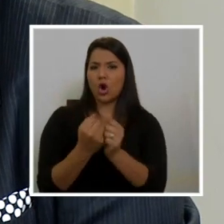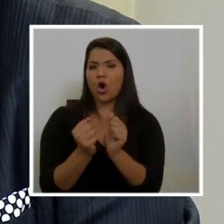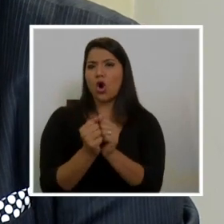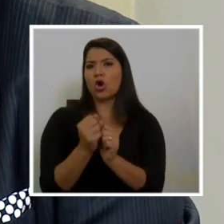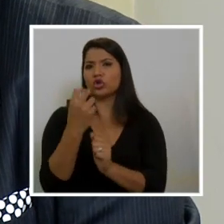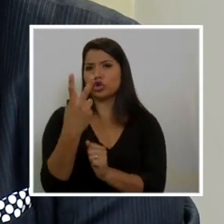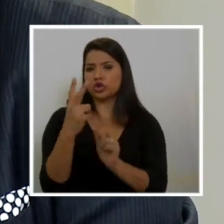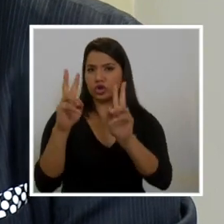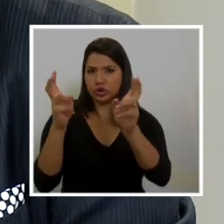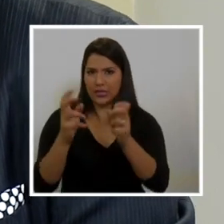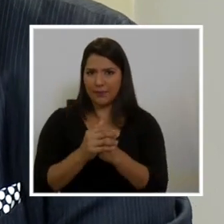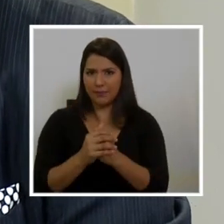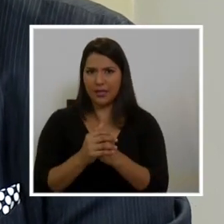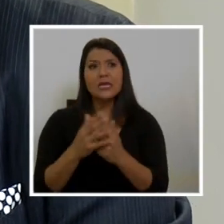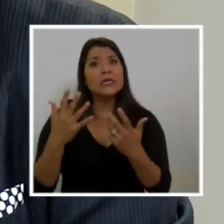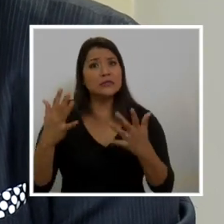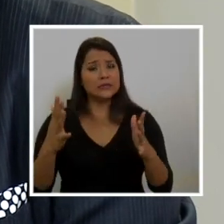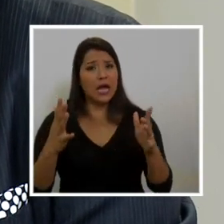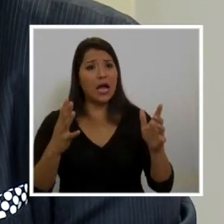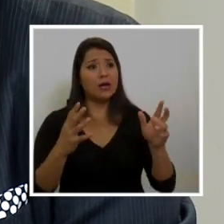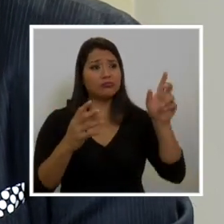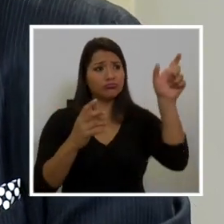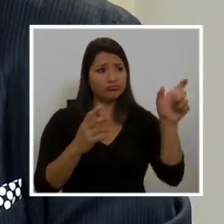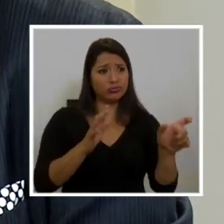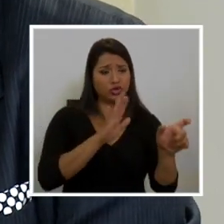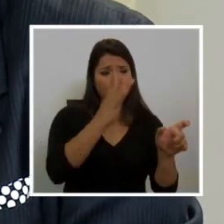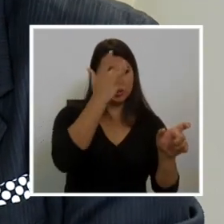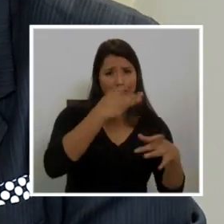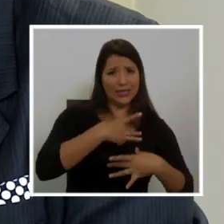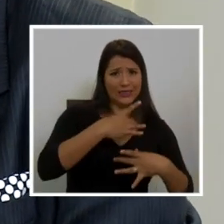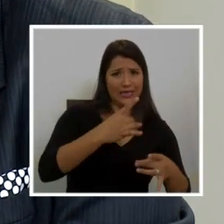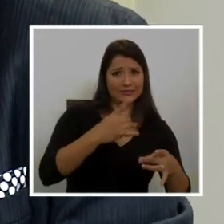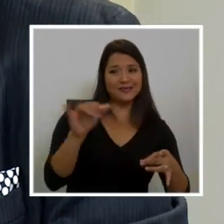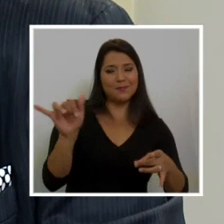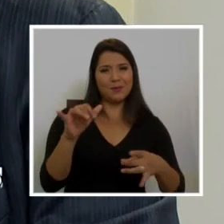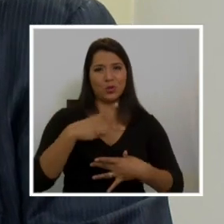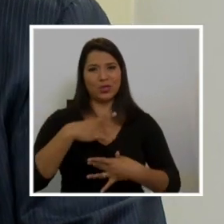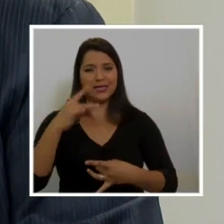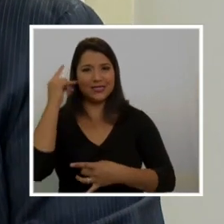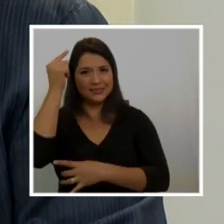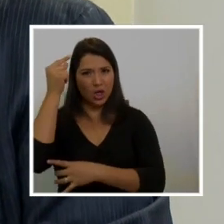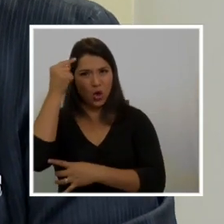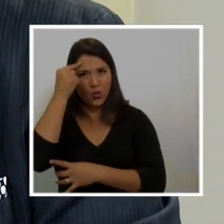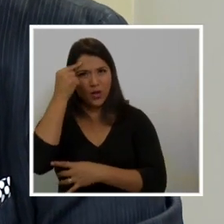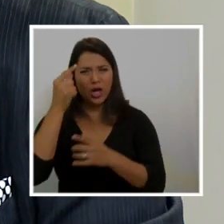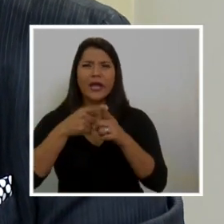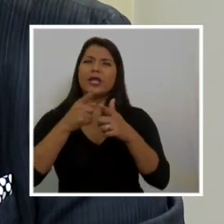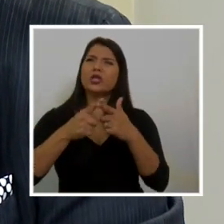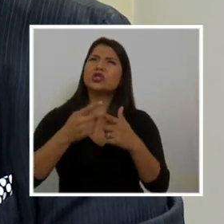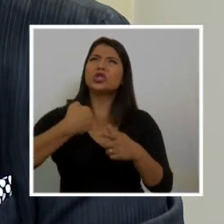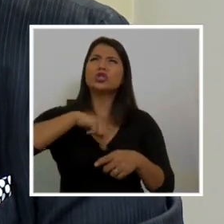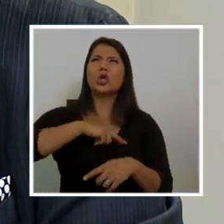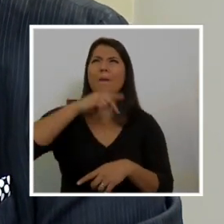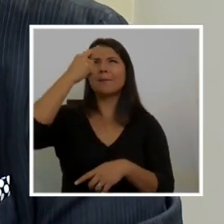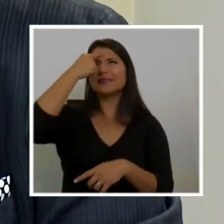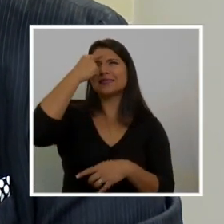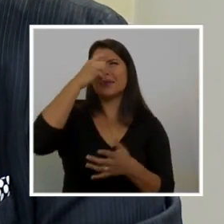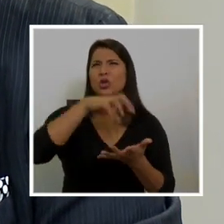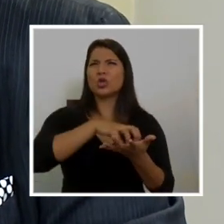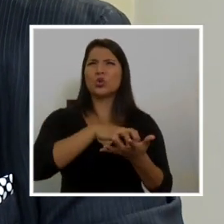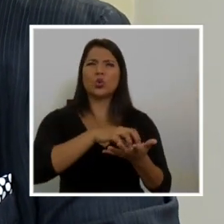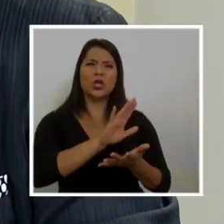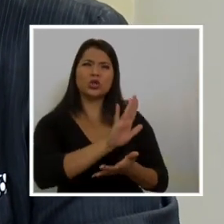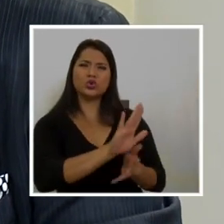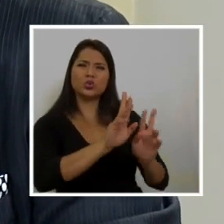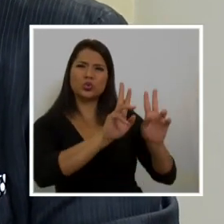el Ejecutivo los ha mostrado. Entonces, por eso les decía yo antes, tenemos duda de cuál es la agenda que va a plantear Carlos Ricardo